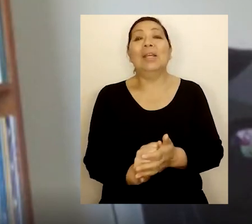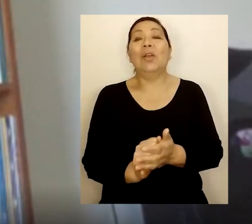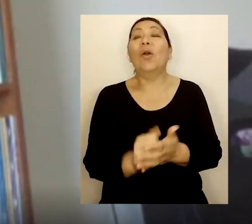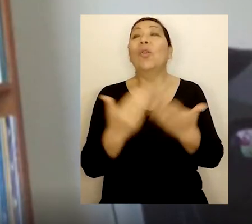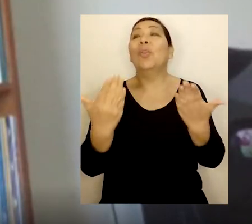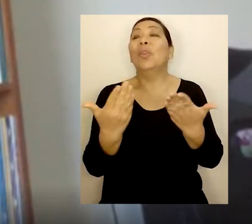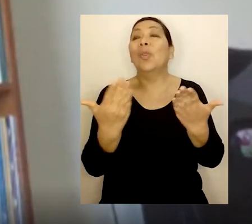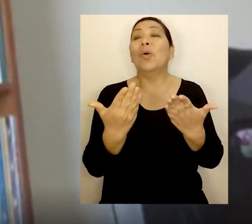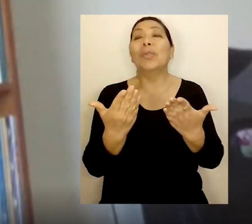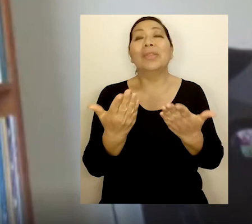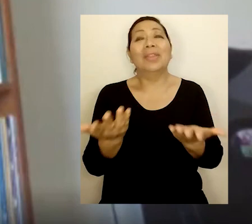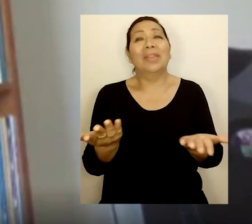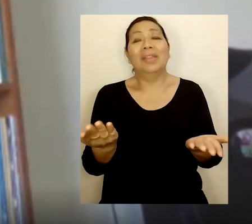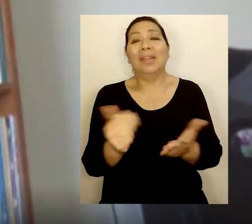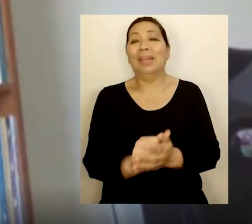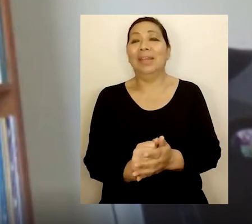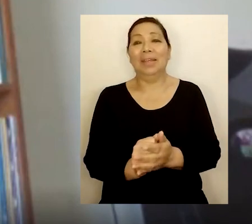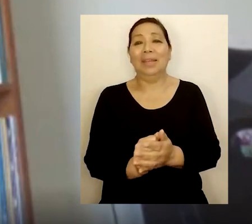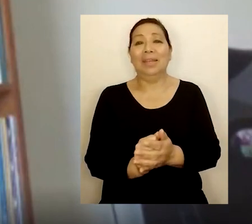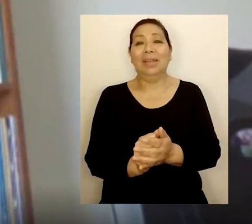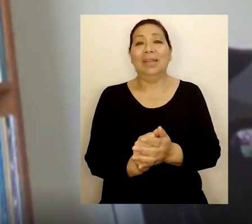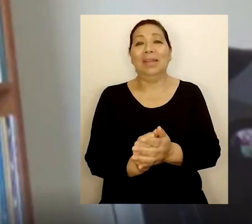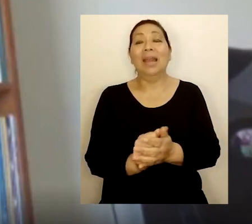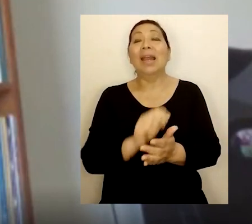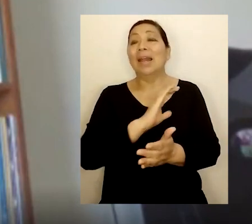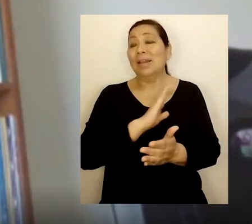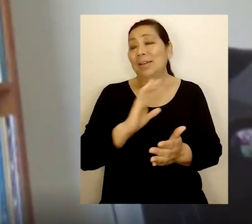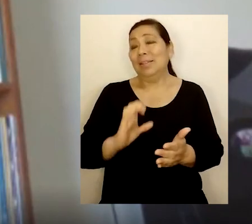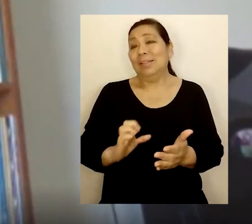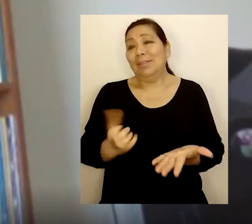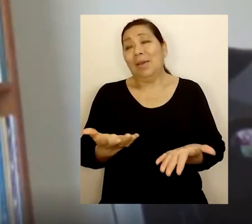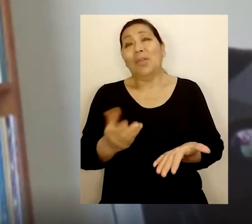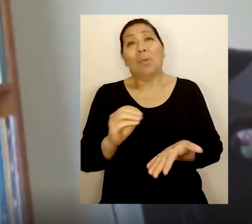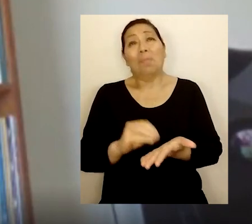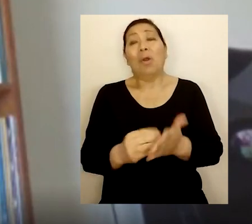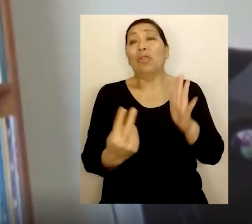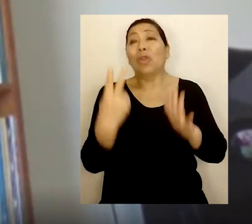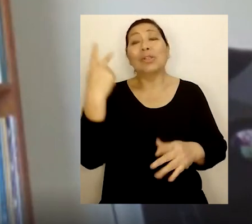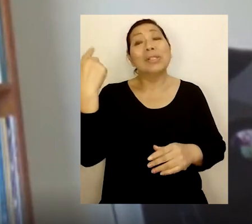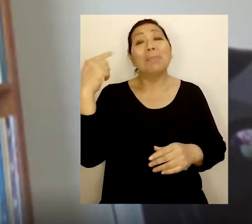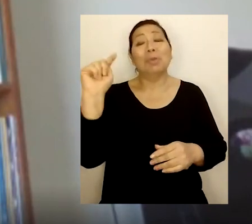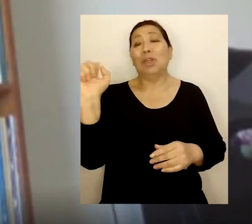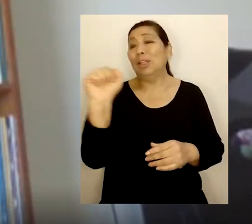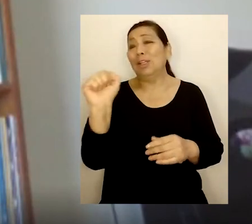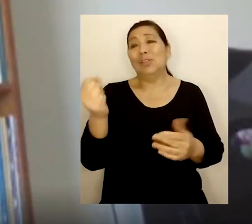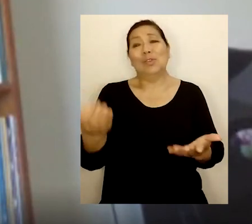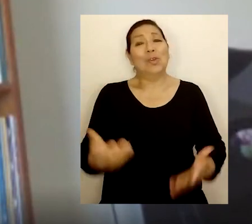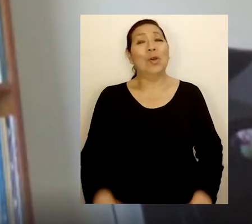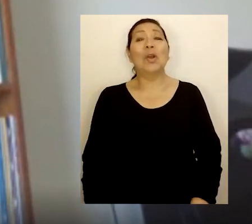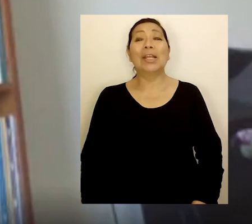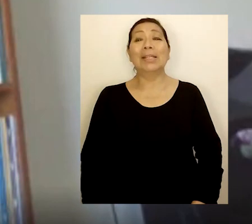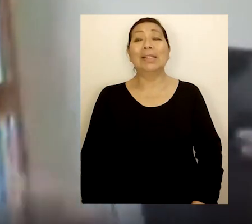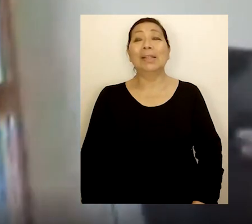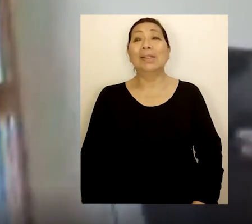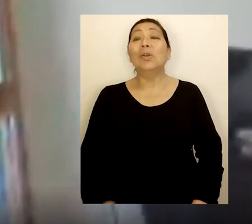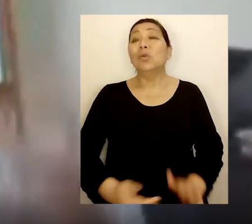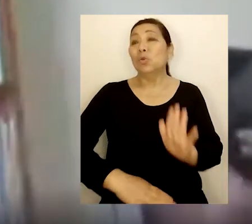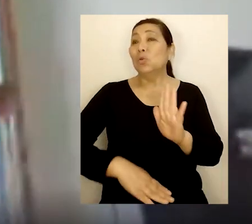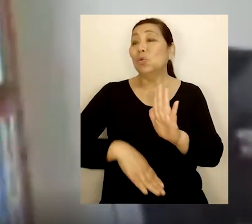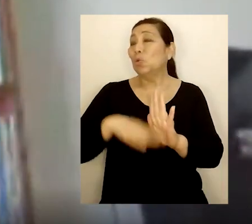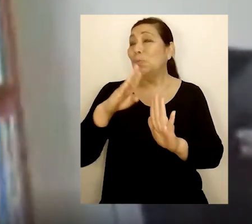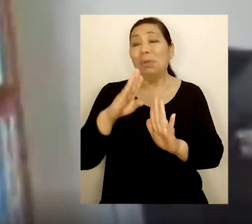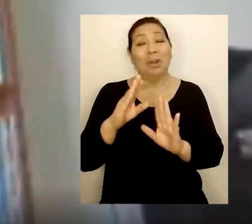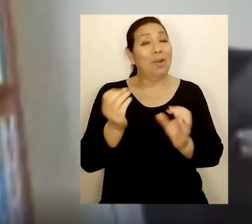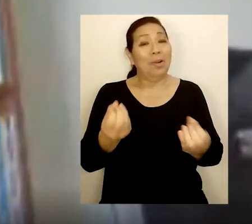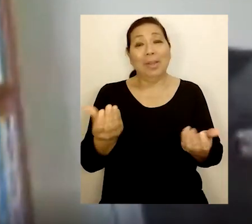incausado, donde se causó perjuicio al Estado ascendiente a más de 12 millones de soles. Asimismo, la Sala Superior no